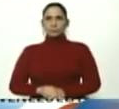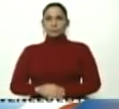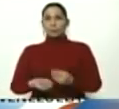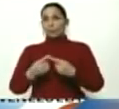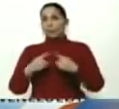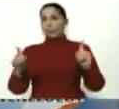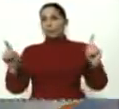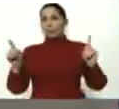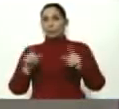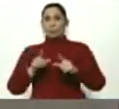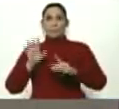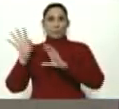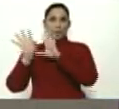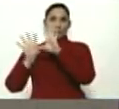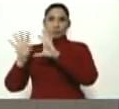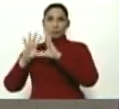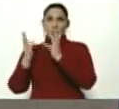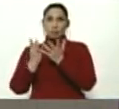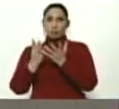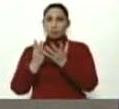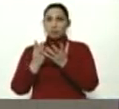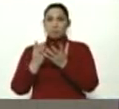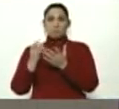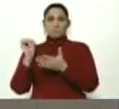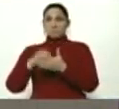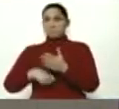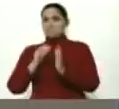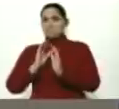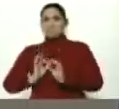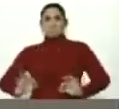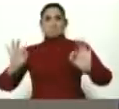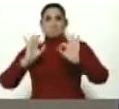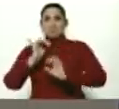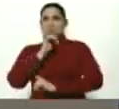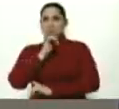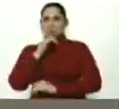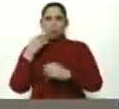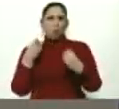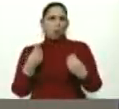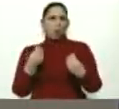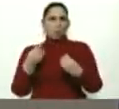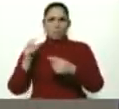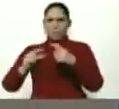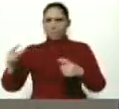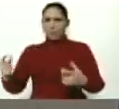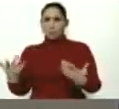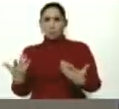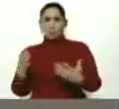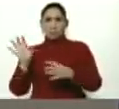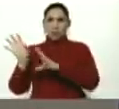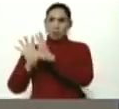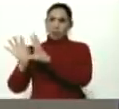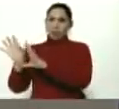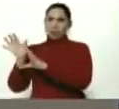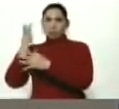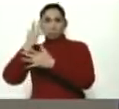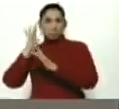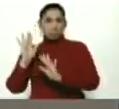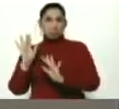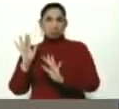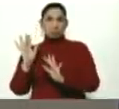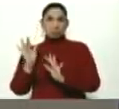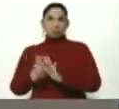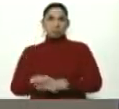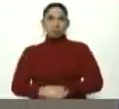series, en otros países del mundo, ni siquiera reportan como casos de esos países aquellos que provienen,